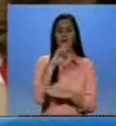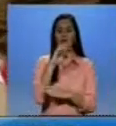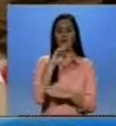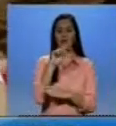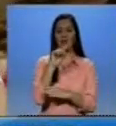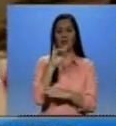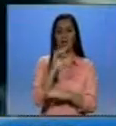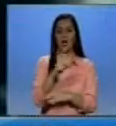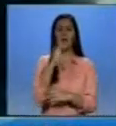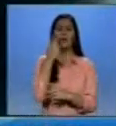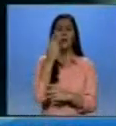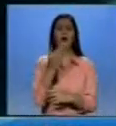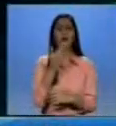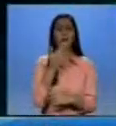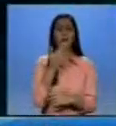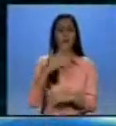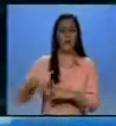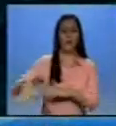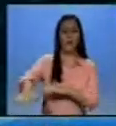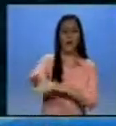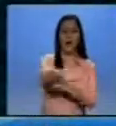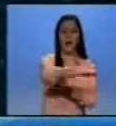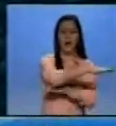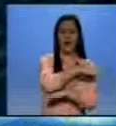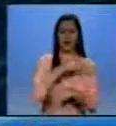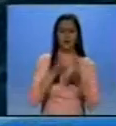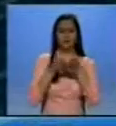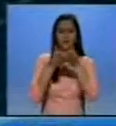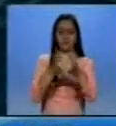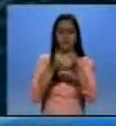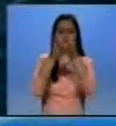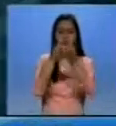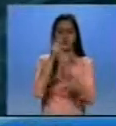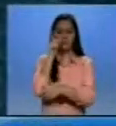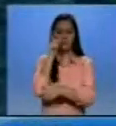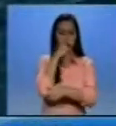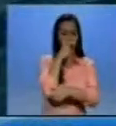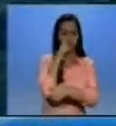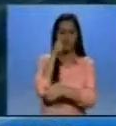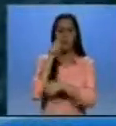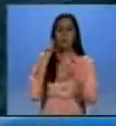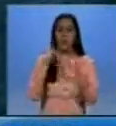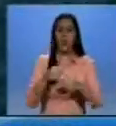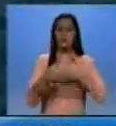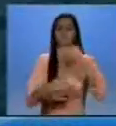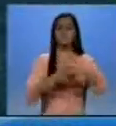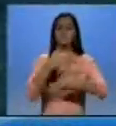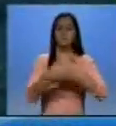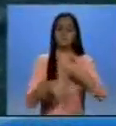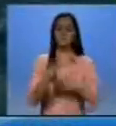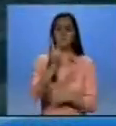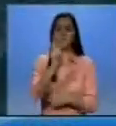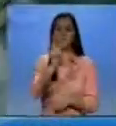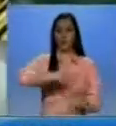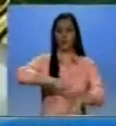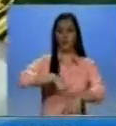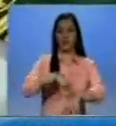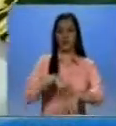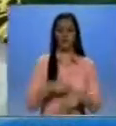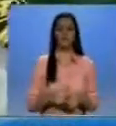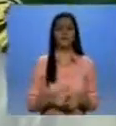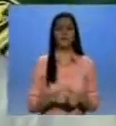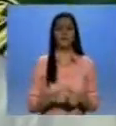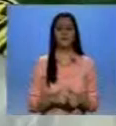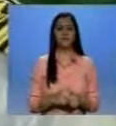suelen ser los operativos en alta mar y destacó que las medidas de control pueden sobrepasar las 24 horas. La